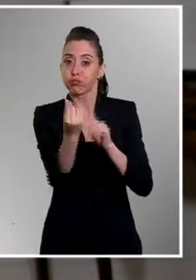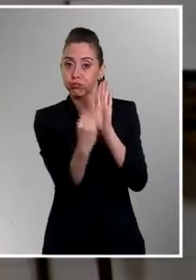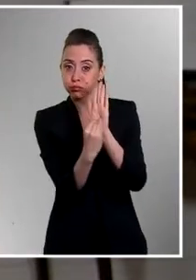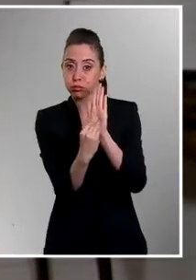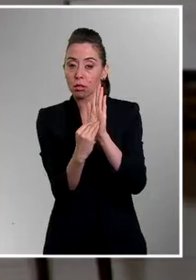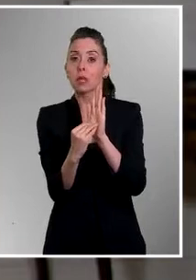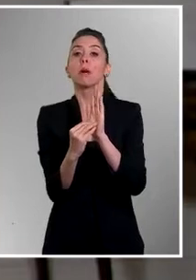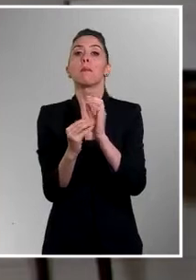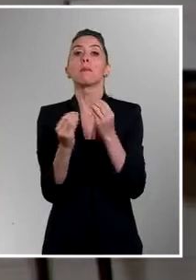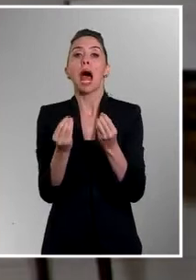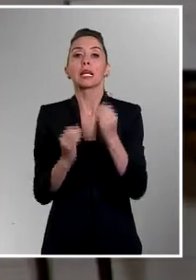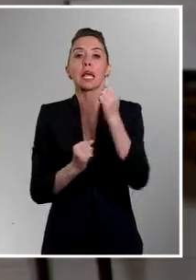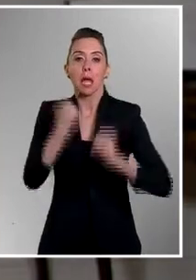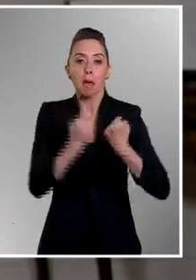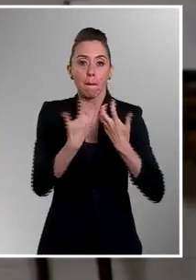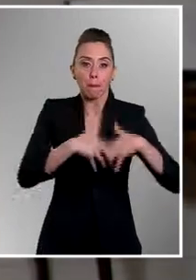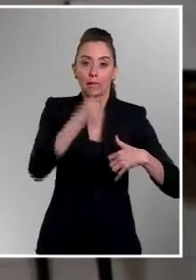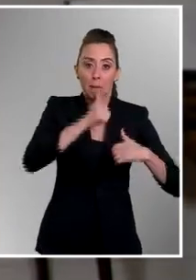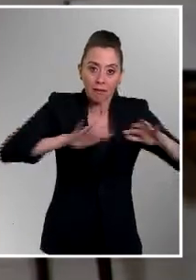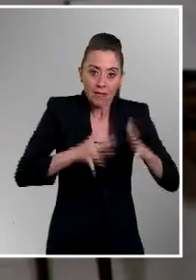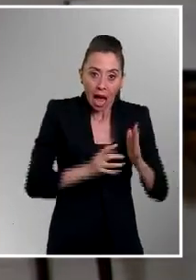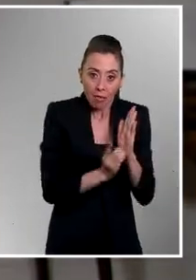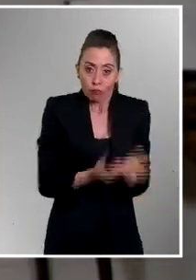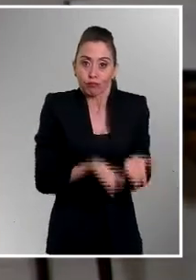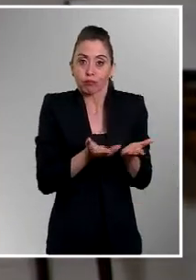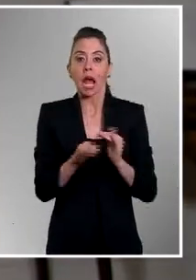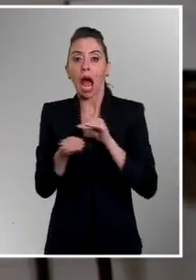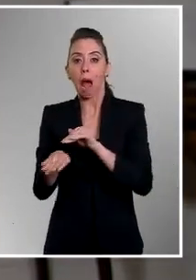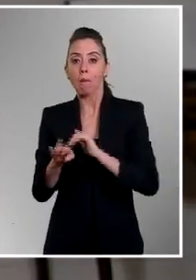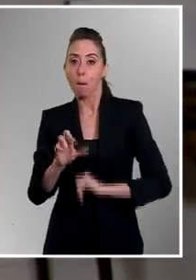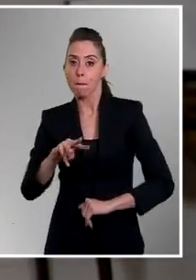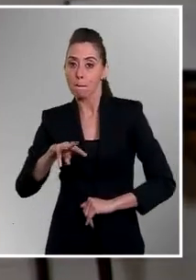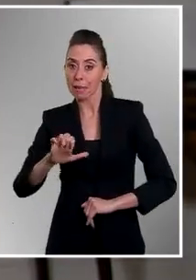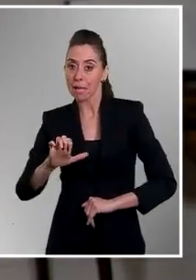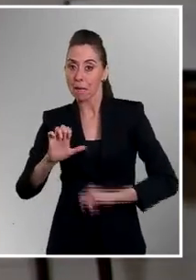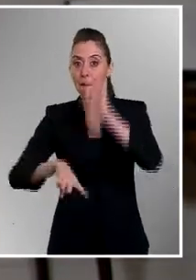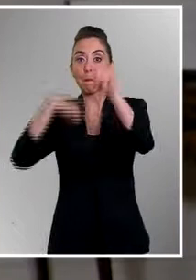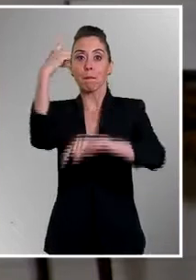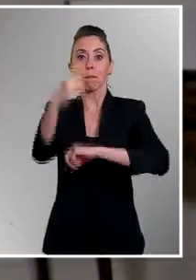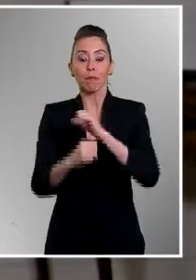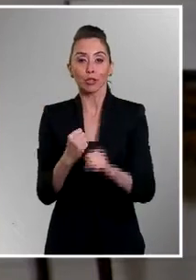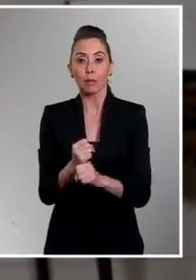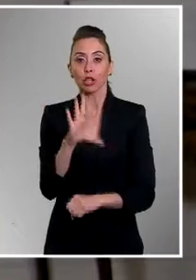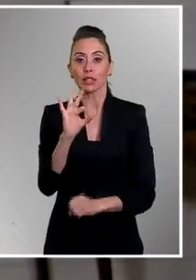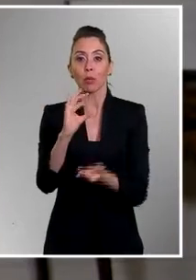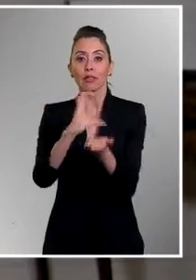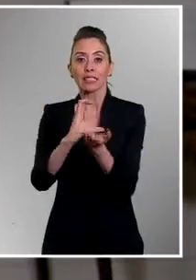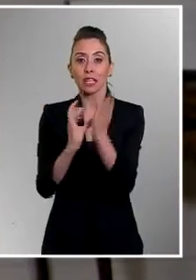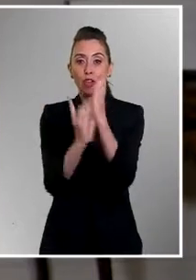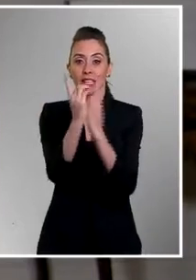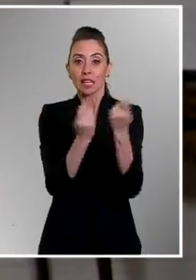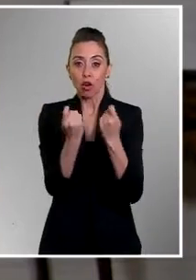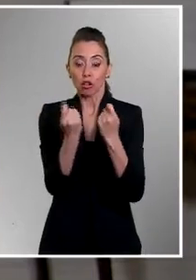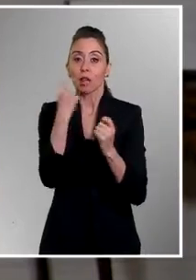entornos favorables del emprendimiento privado y mantener el apoyo a las pymes el próximo año estarán funcionando los 50 centros de desarrollo de